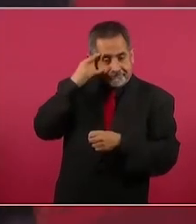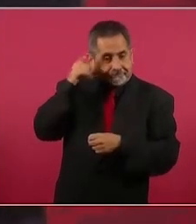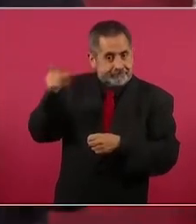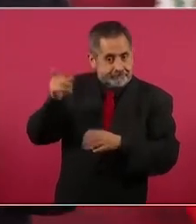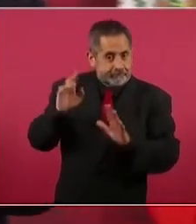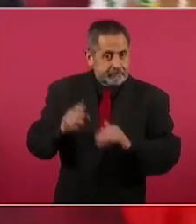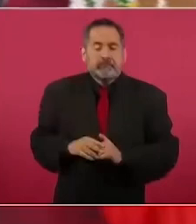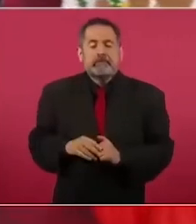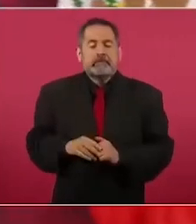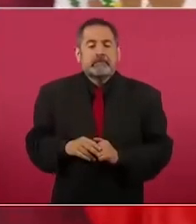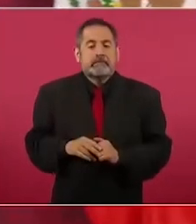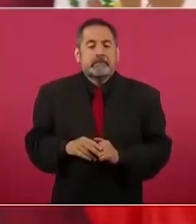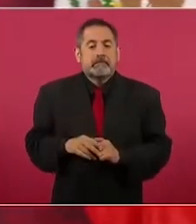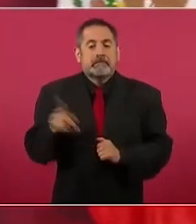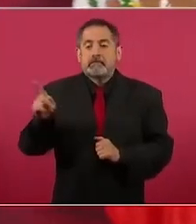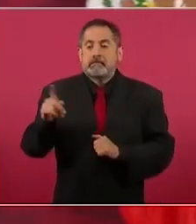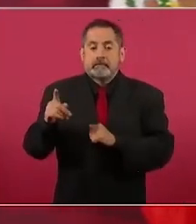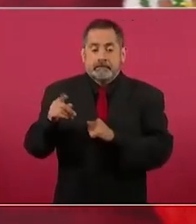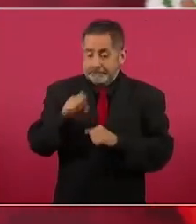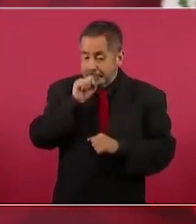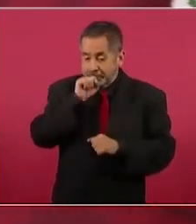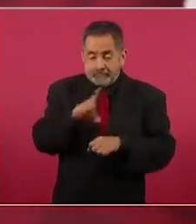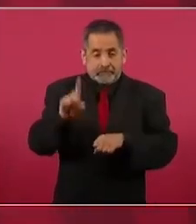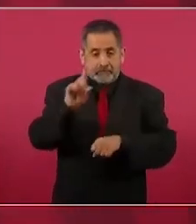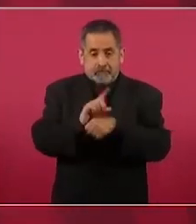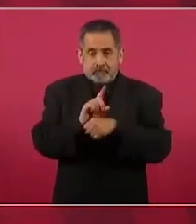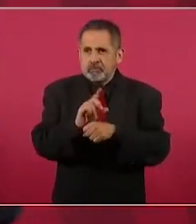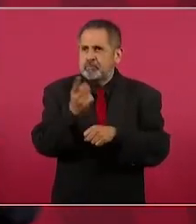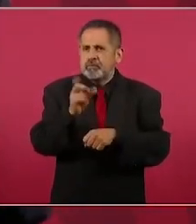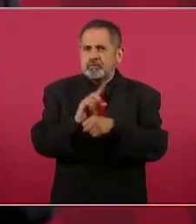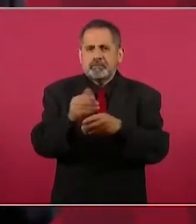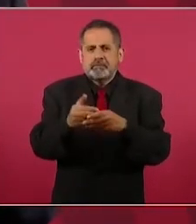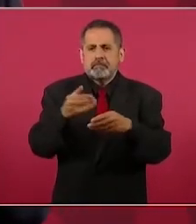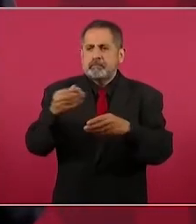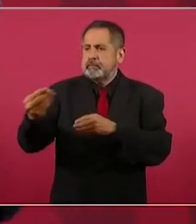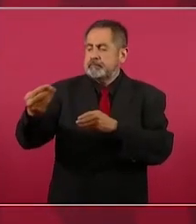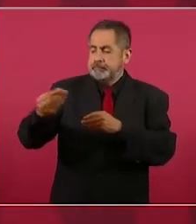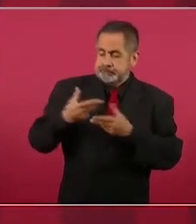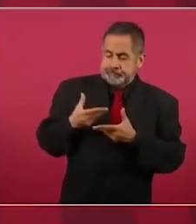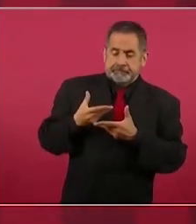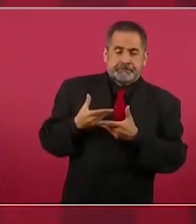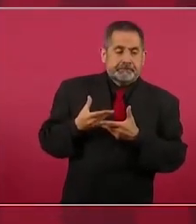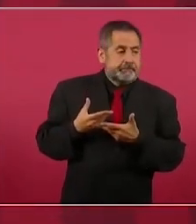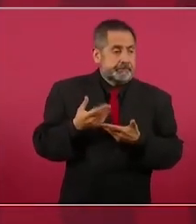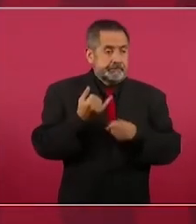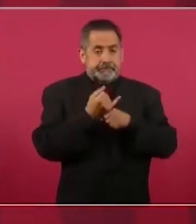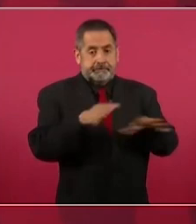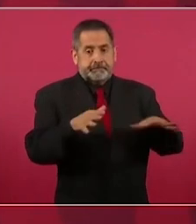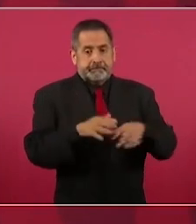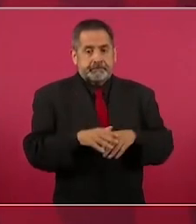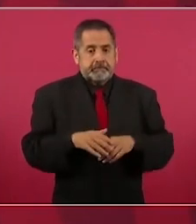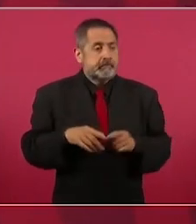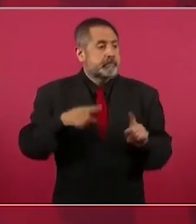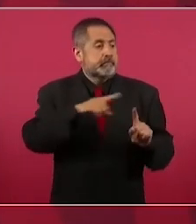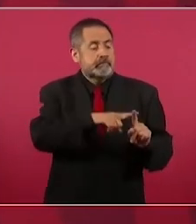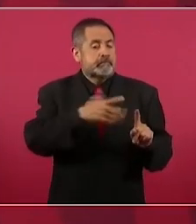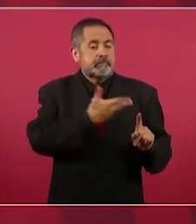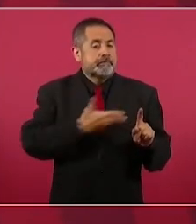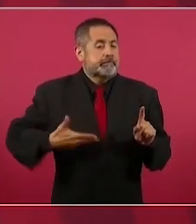Esa alerta llega el mismo día, un día antes que sale el dirigente del